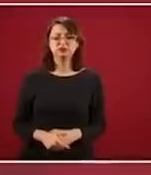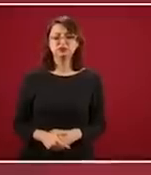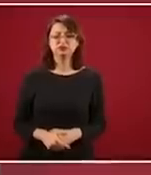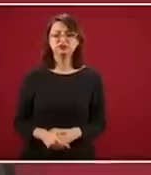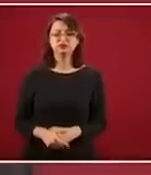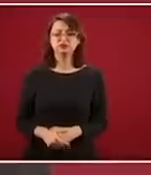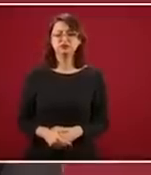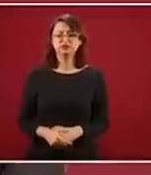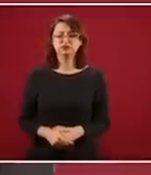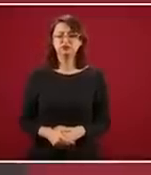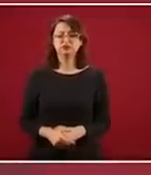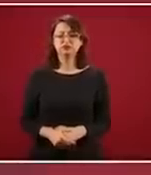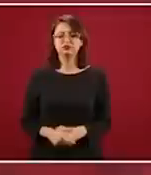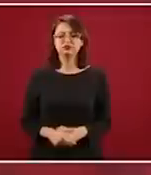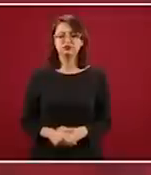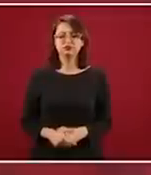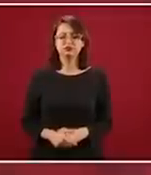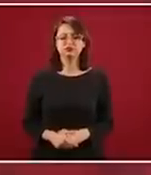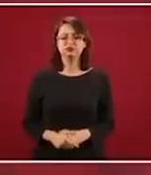pues que